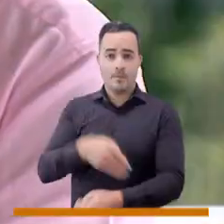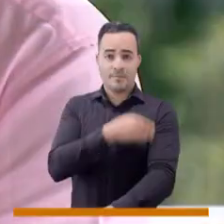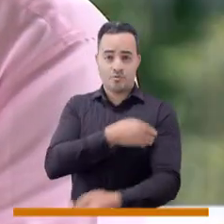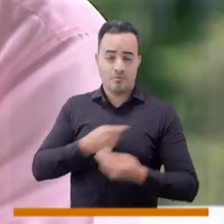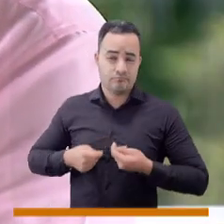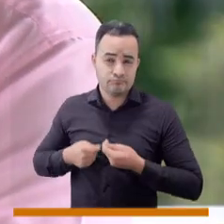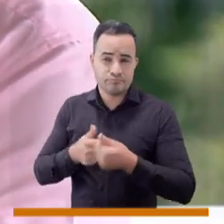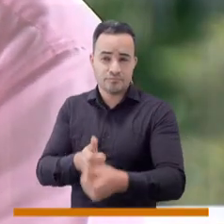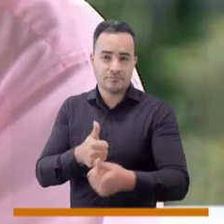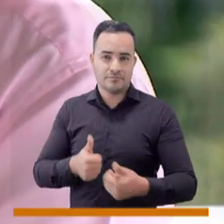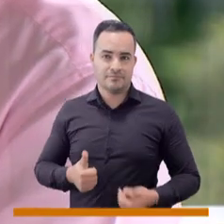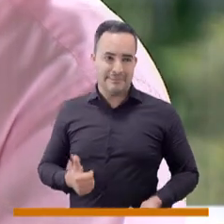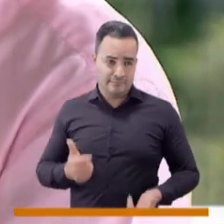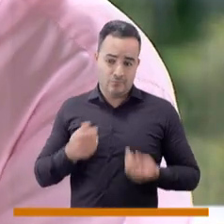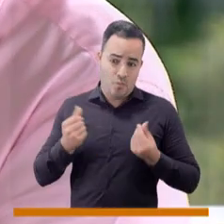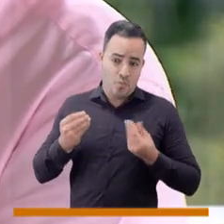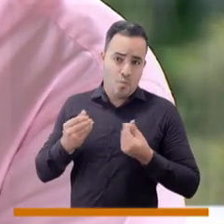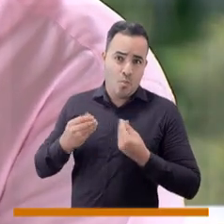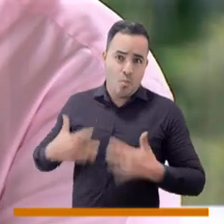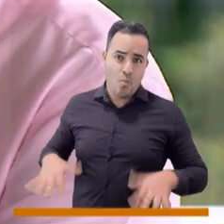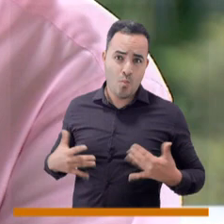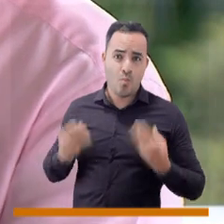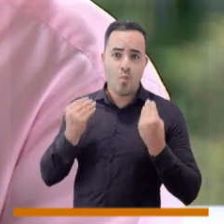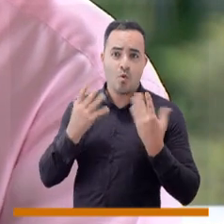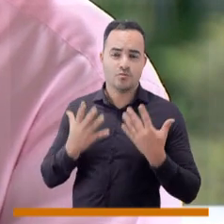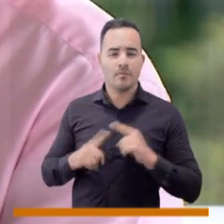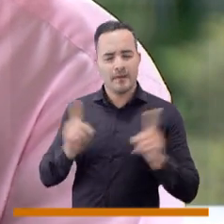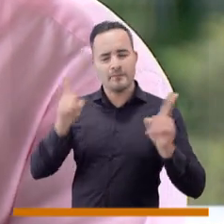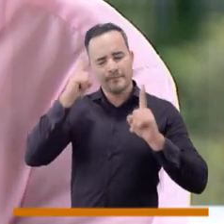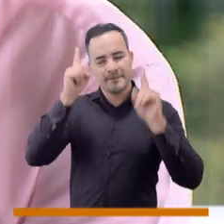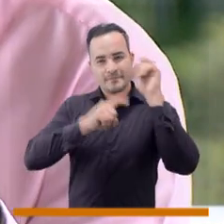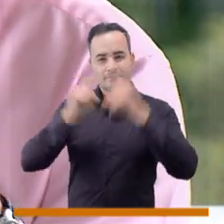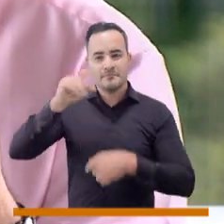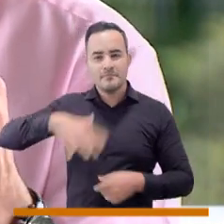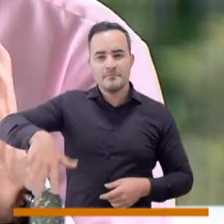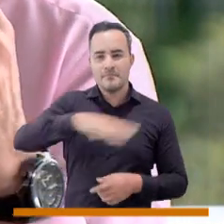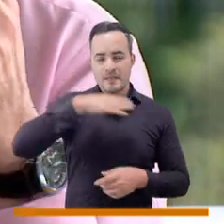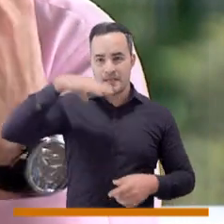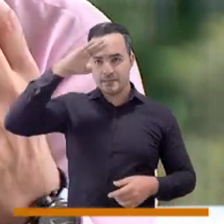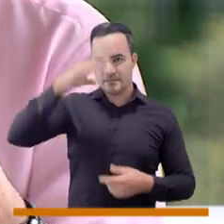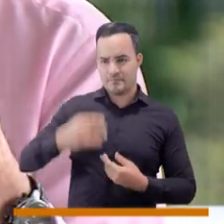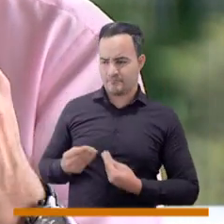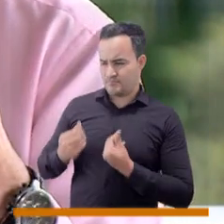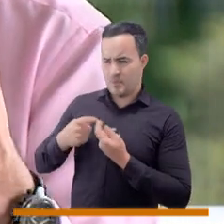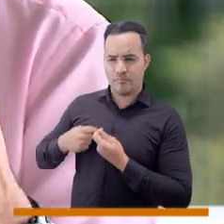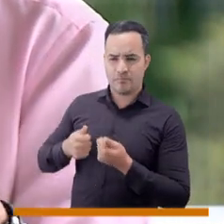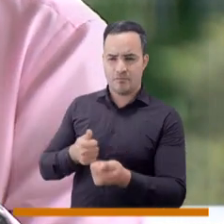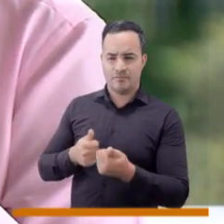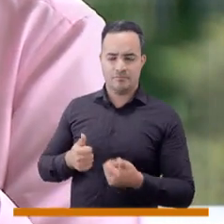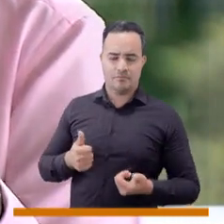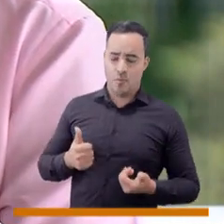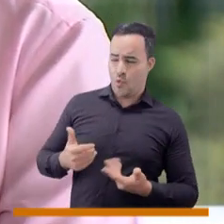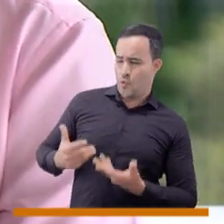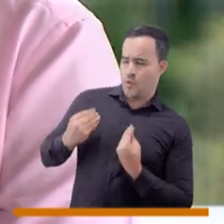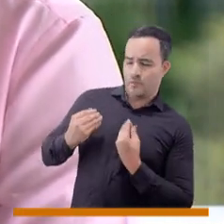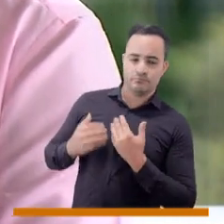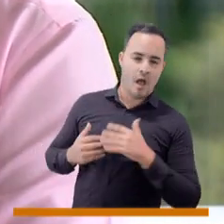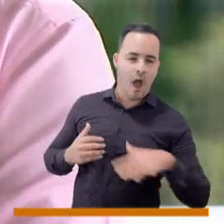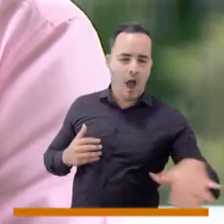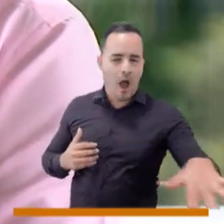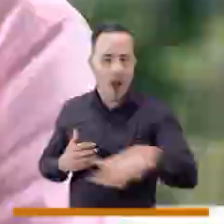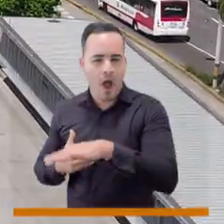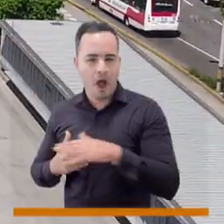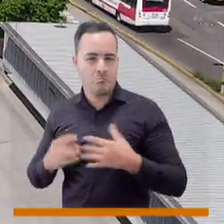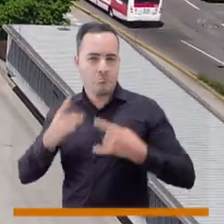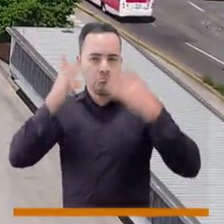sería, eso es muchísima plata, pero para una ciudad como Medellín no sería tanto, tan radical, y